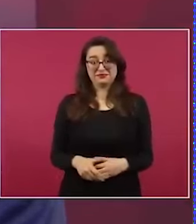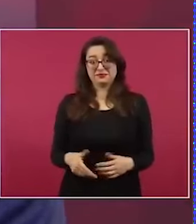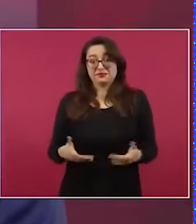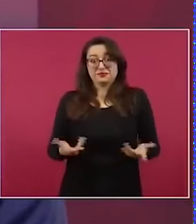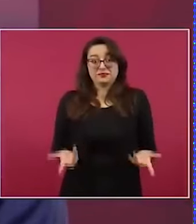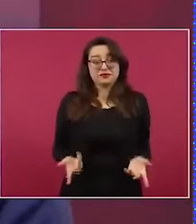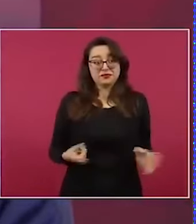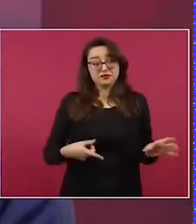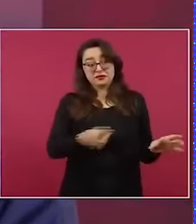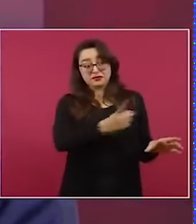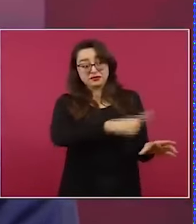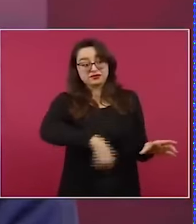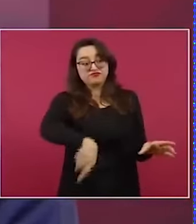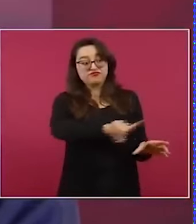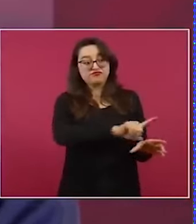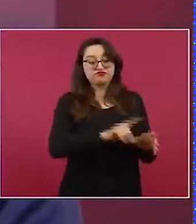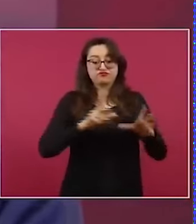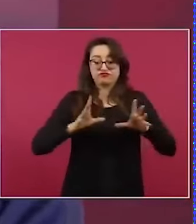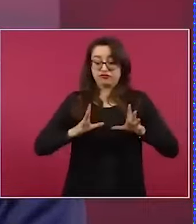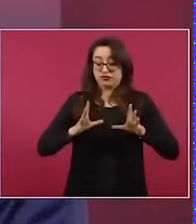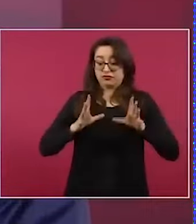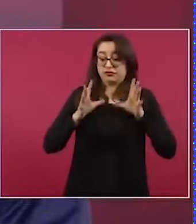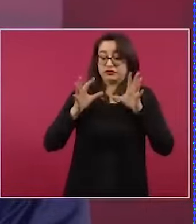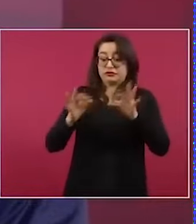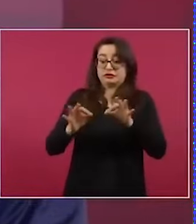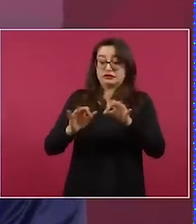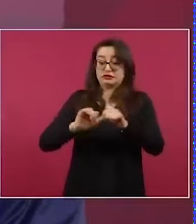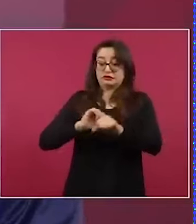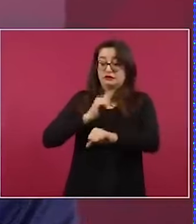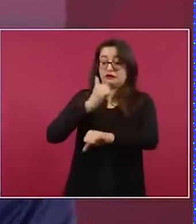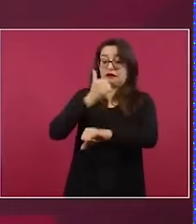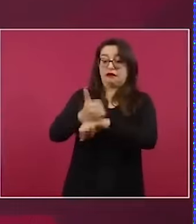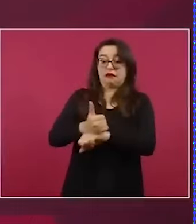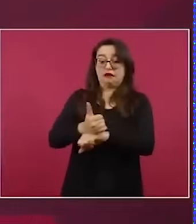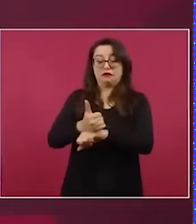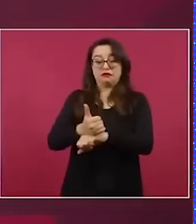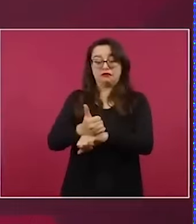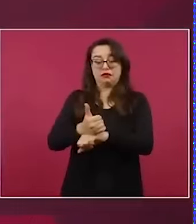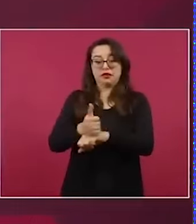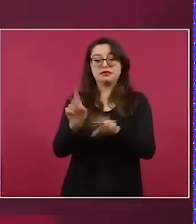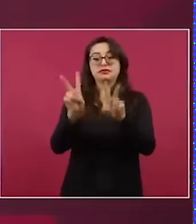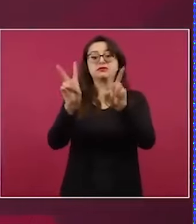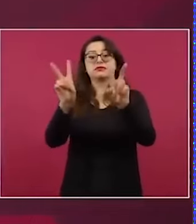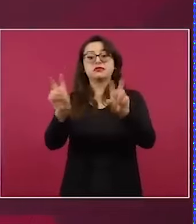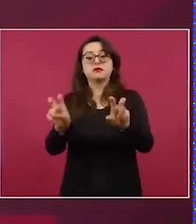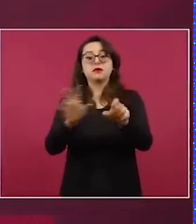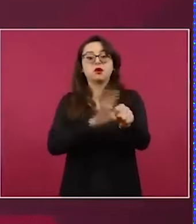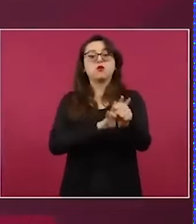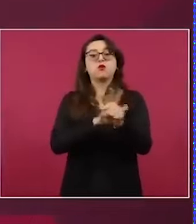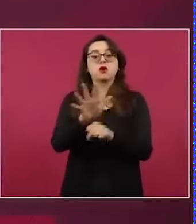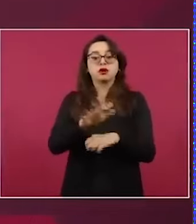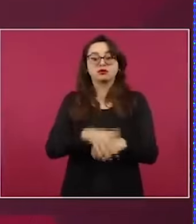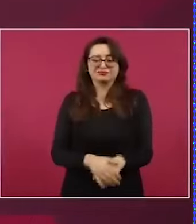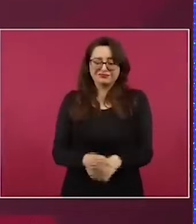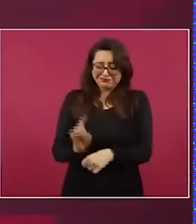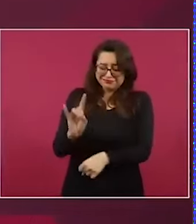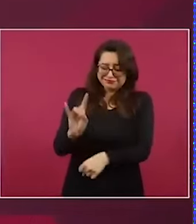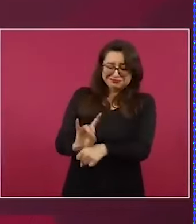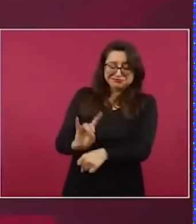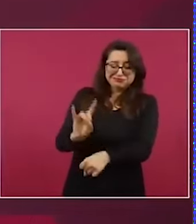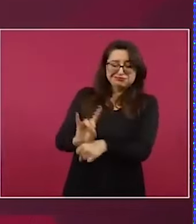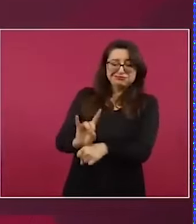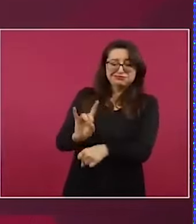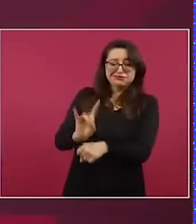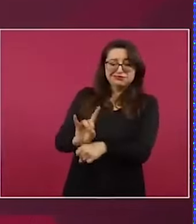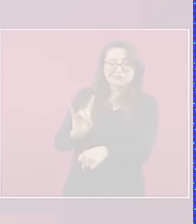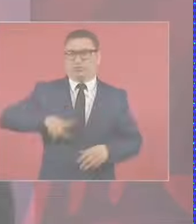para simular de que se combatía la corrupción cuando nunca